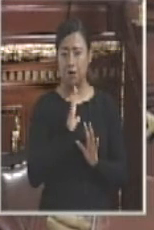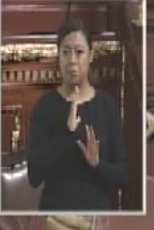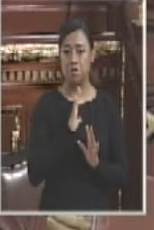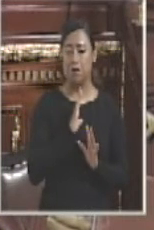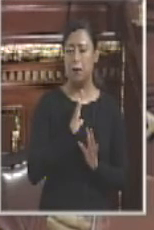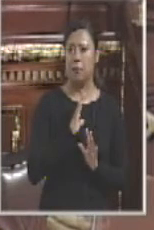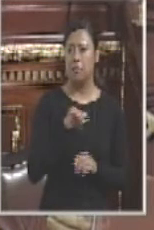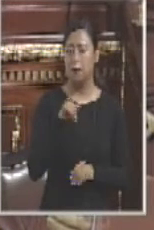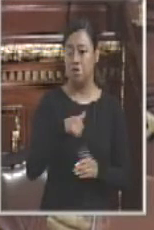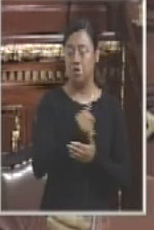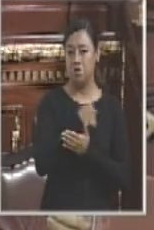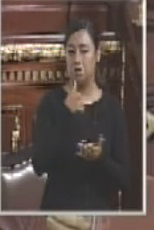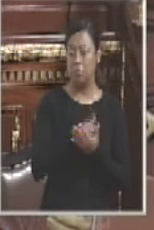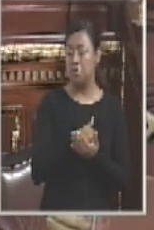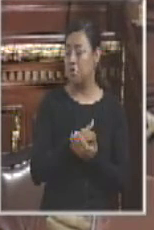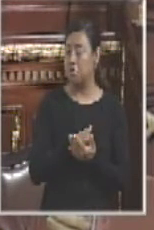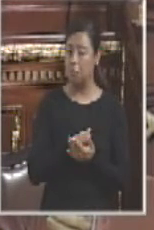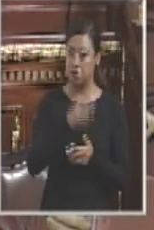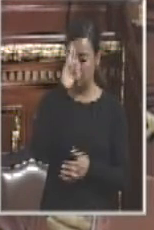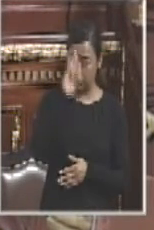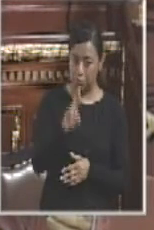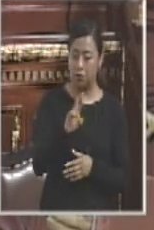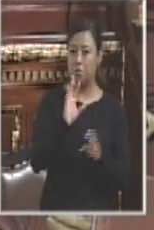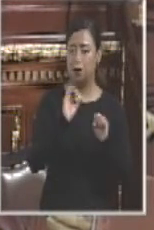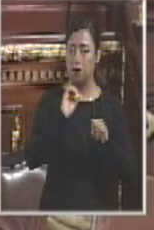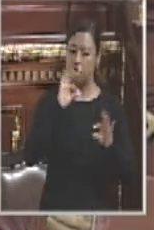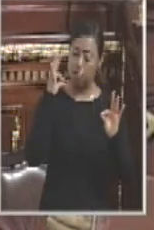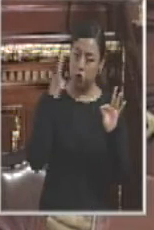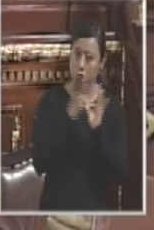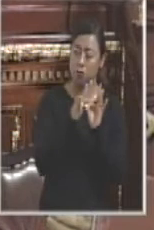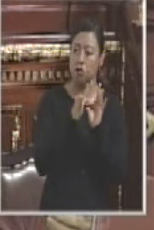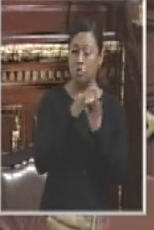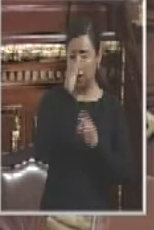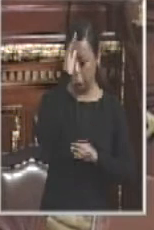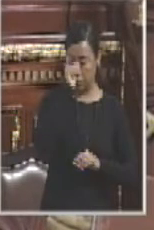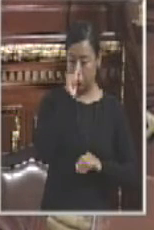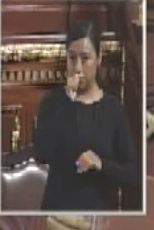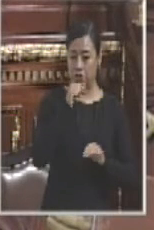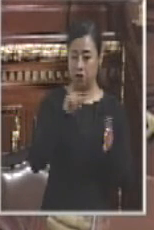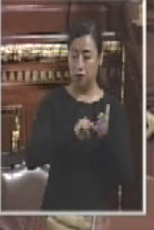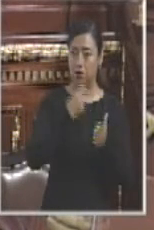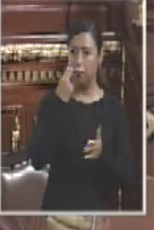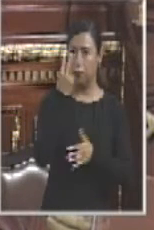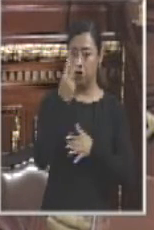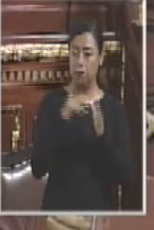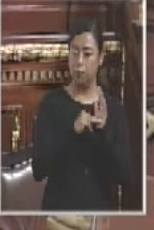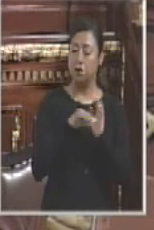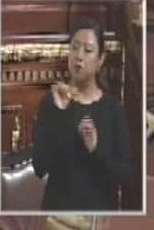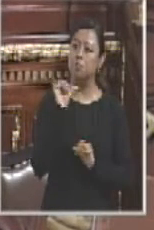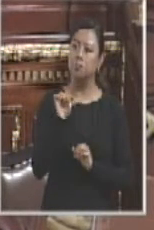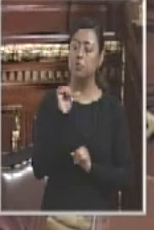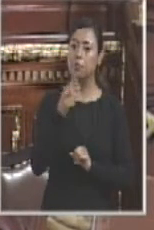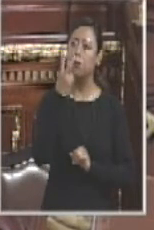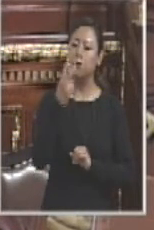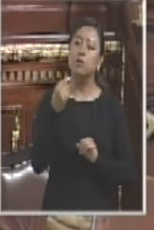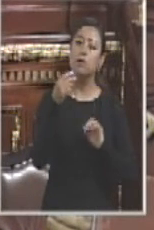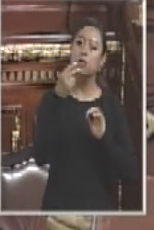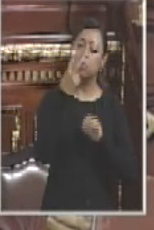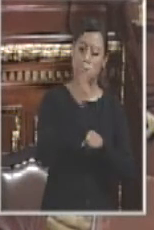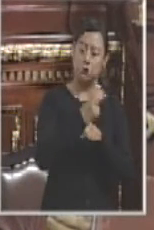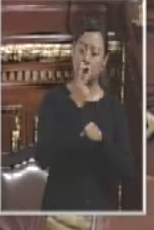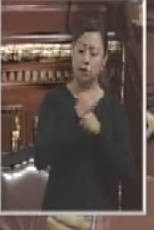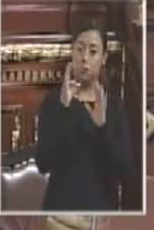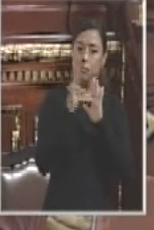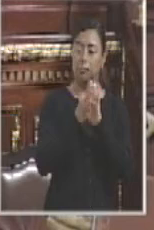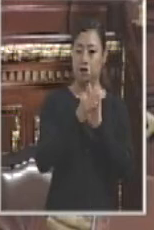no ha respetado ni ha cumplido el acuerdo firmado en 2016. Este es el segundo punto de acuerdo que presento